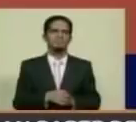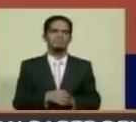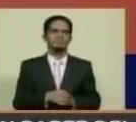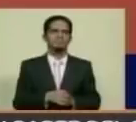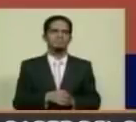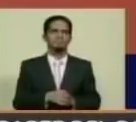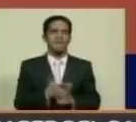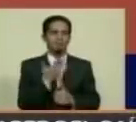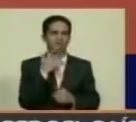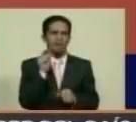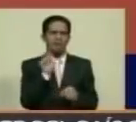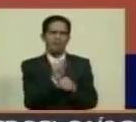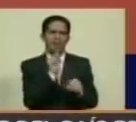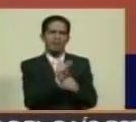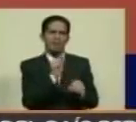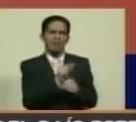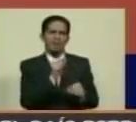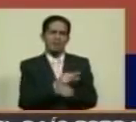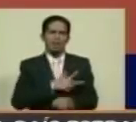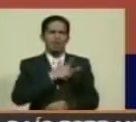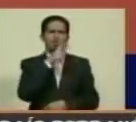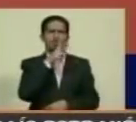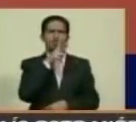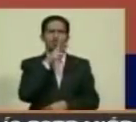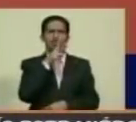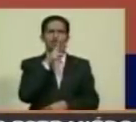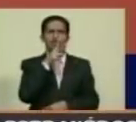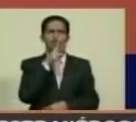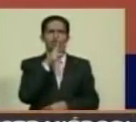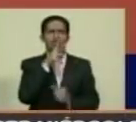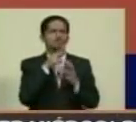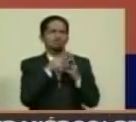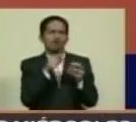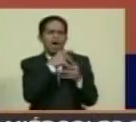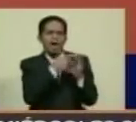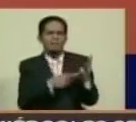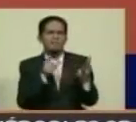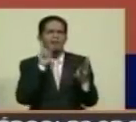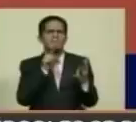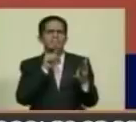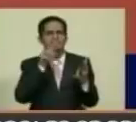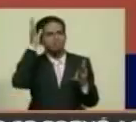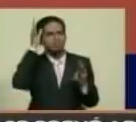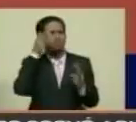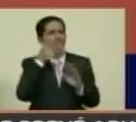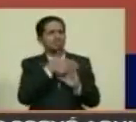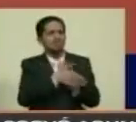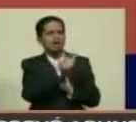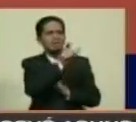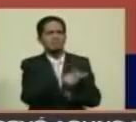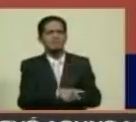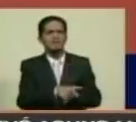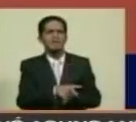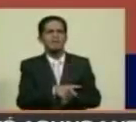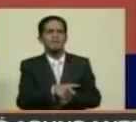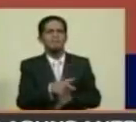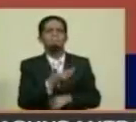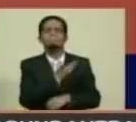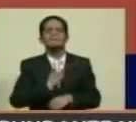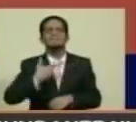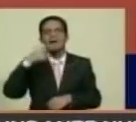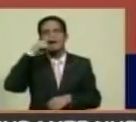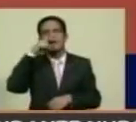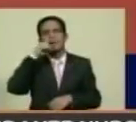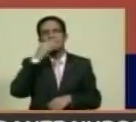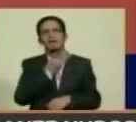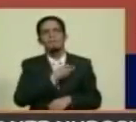insultándolo de una manera de verdad atroz. Todas las patrañas, todas las mentiras que ha inventado sobre Rodríguez Zapatero. Porque es un hombre decente,